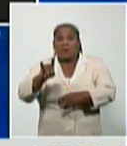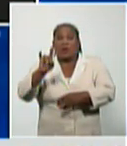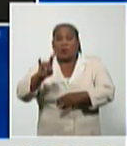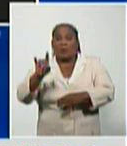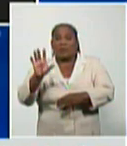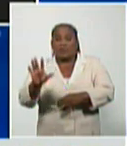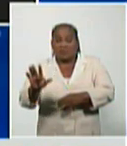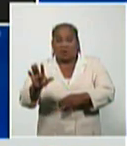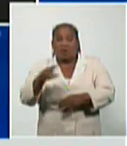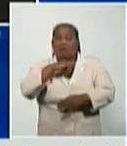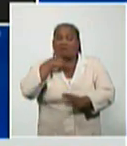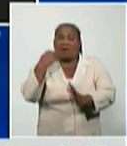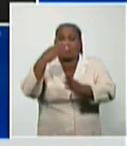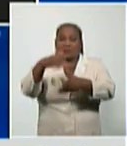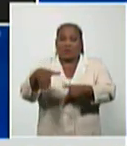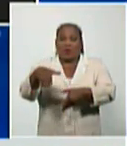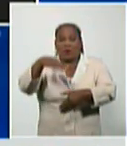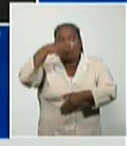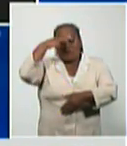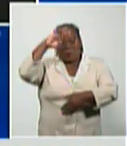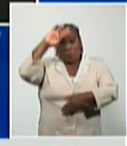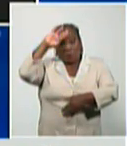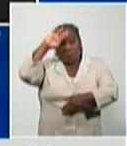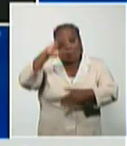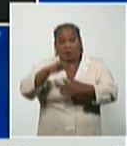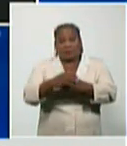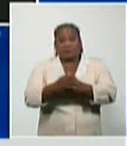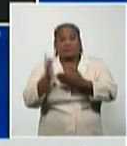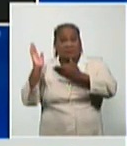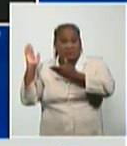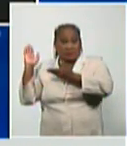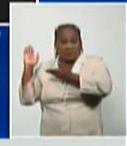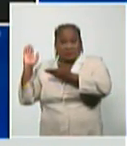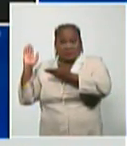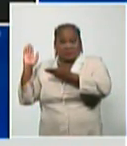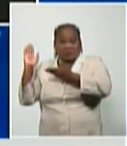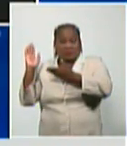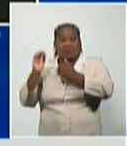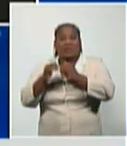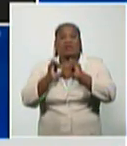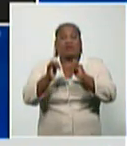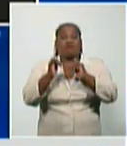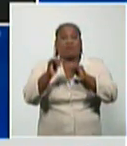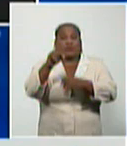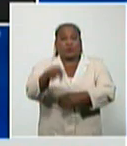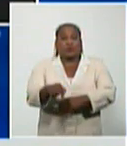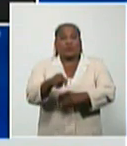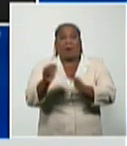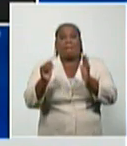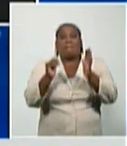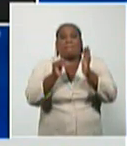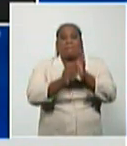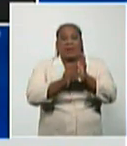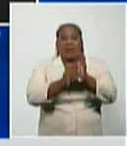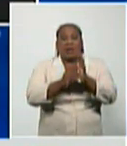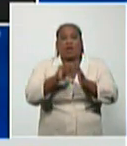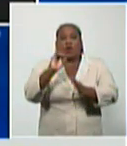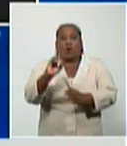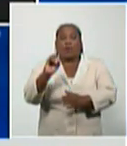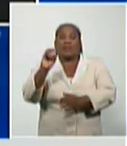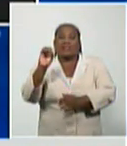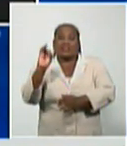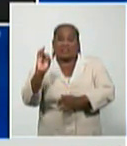habitantes. Y Cuba, con los datos actualizados, con 1.097 casos por millón de